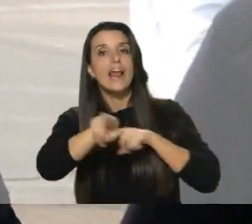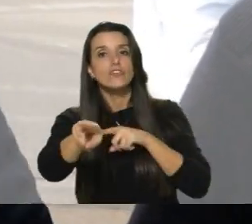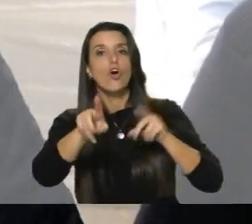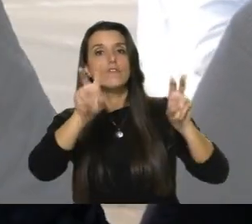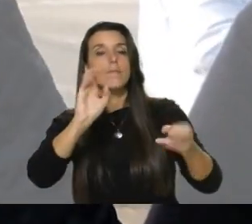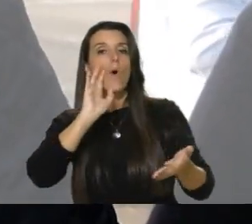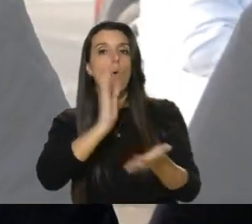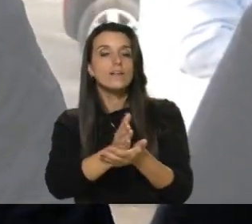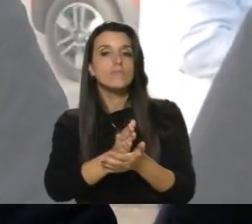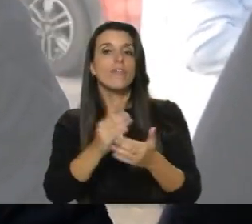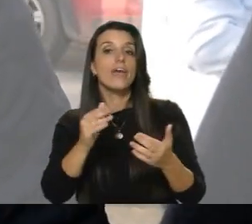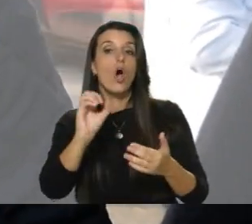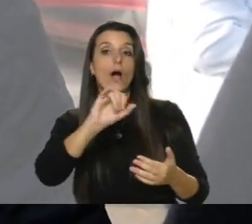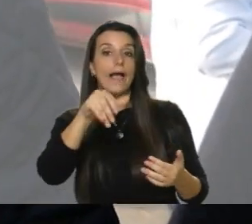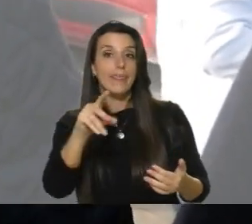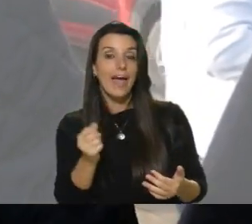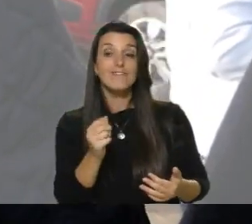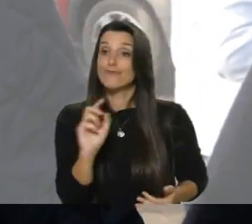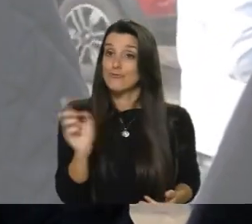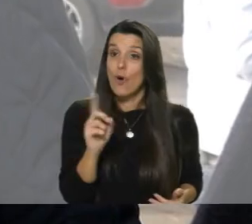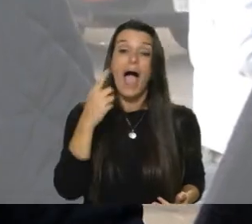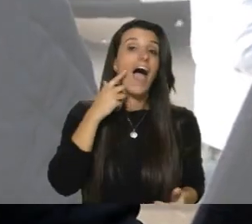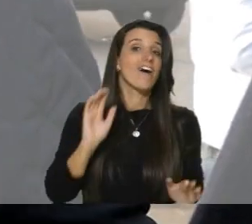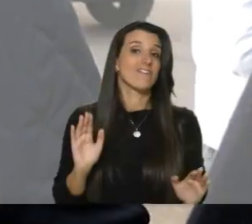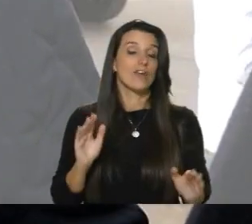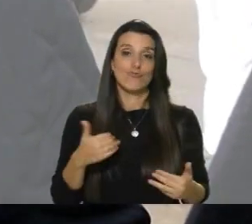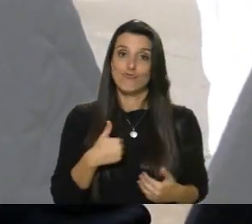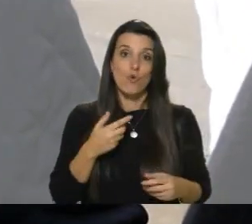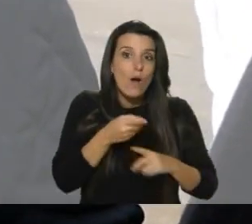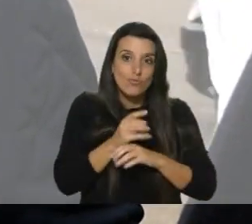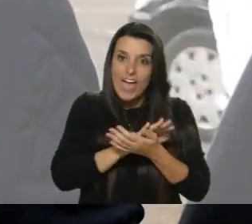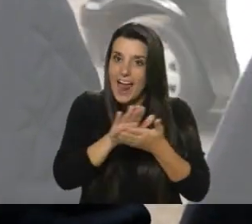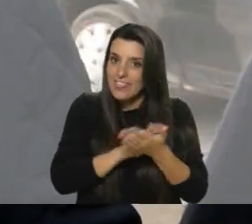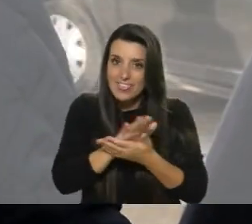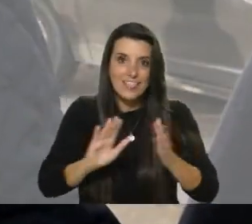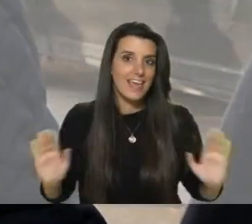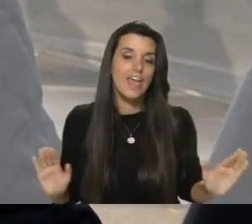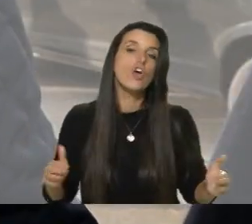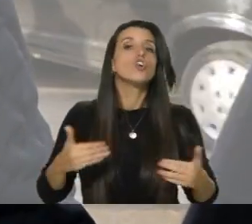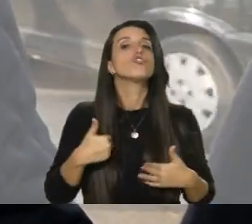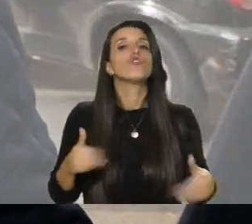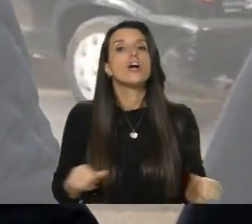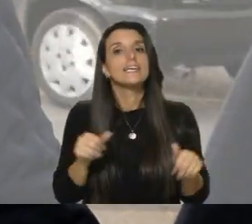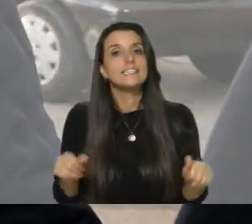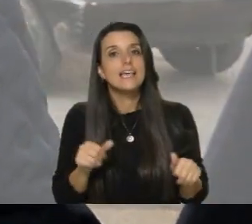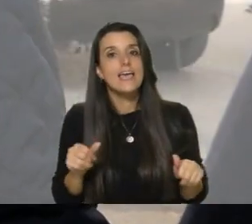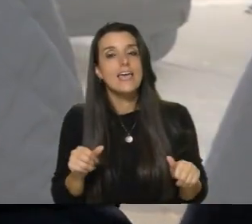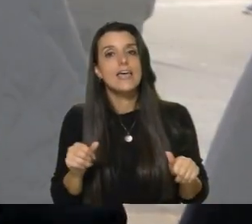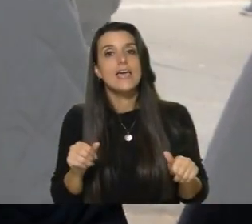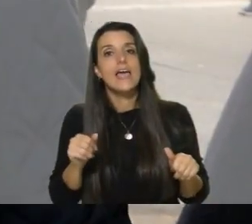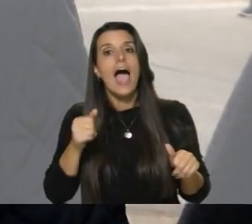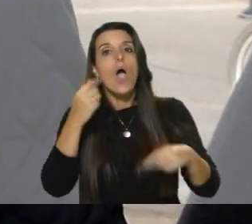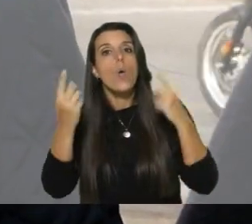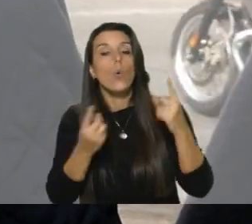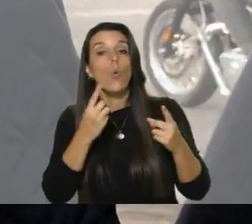las últimas horas hacia Ojeda, parte suya. No, a ver, yo no acusé a nadie. Yo lo que hice es, ante